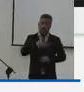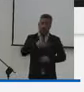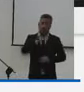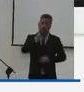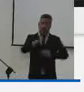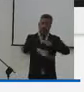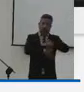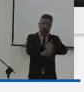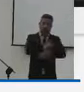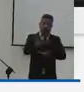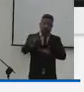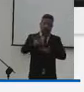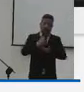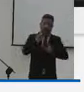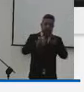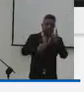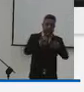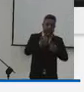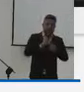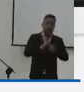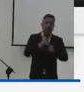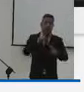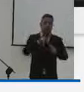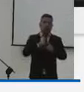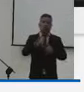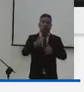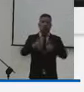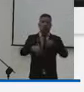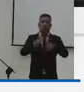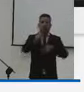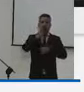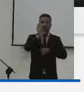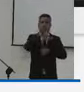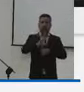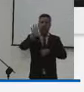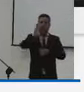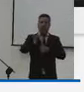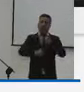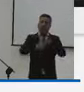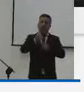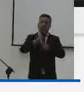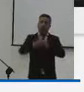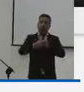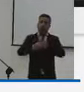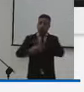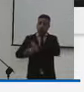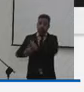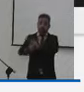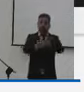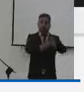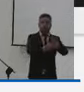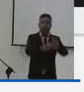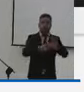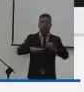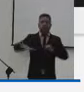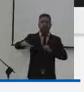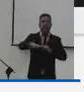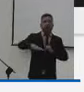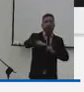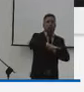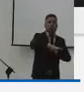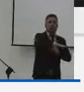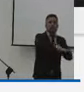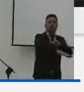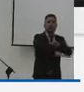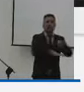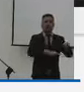oportunidad de venir aquí a visitarnos por los Juegos Nacionales y es visibilizar esos sectores o